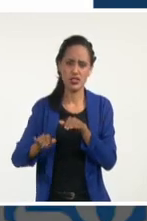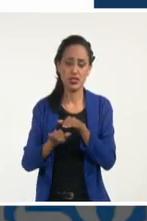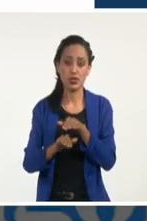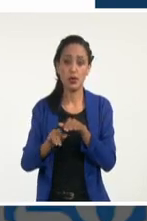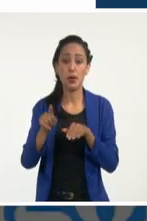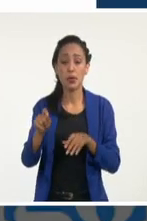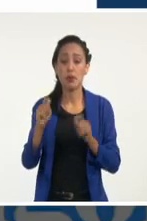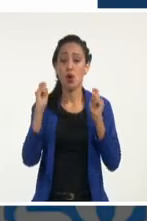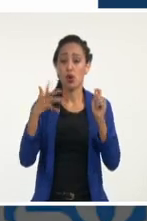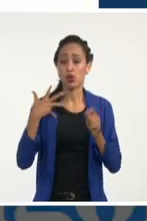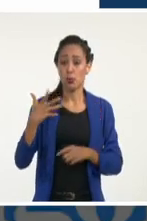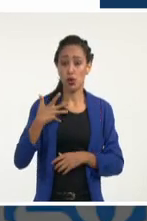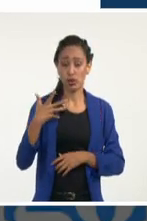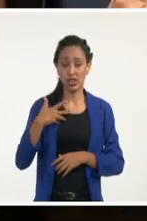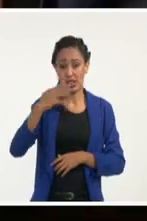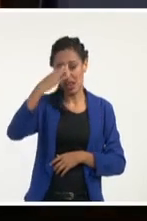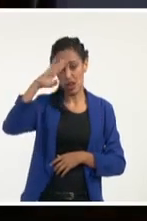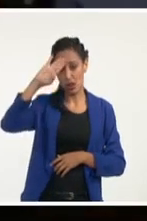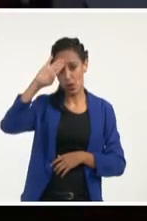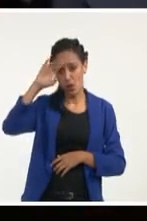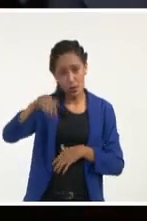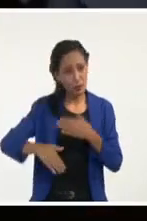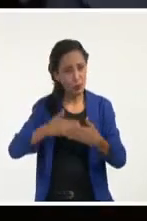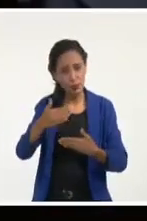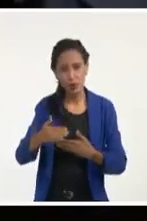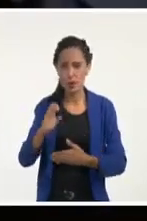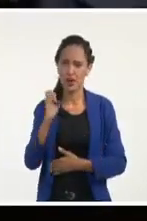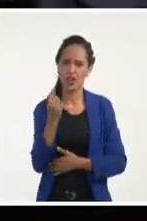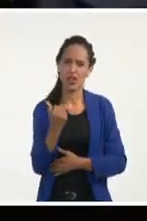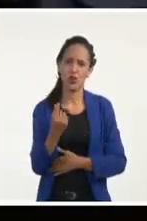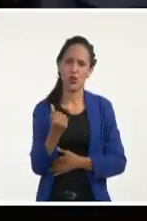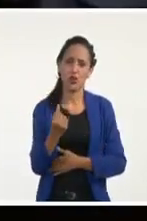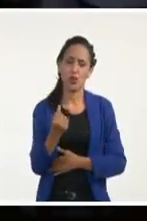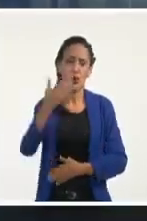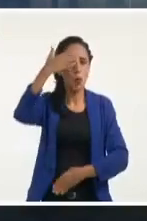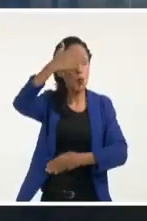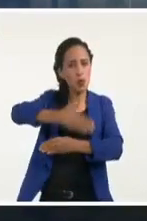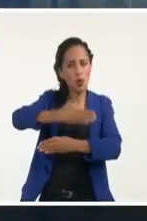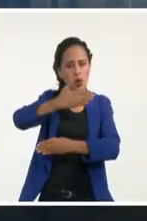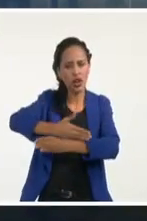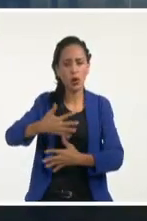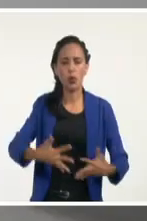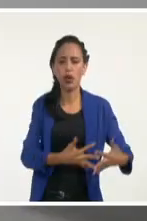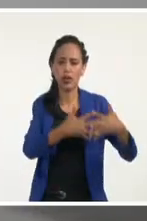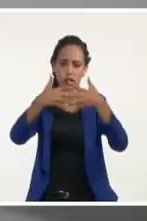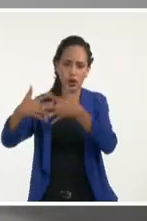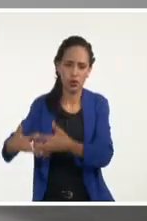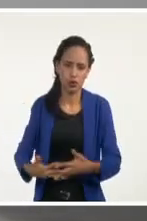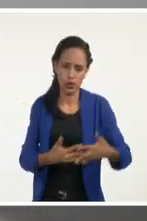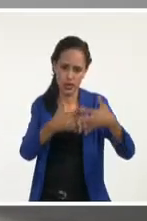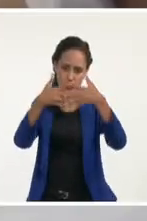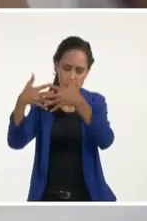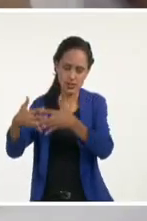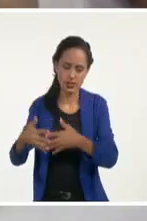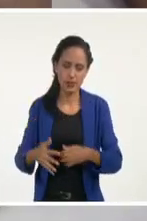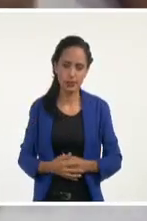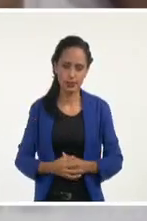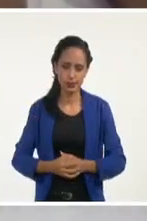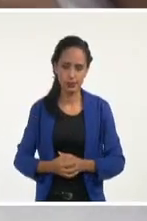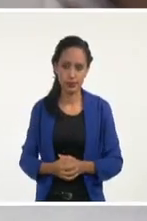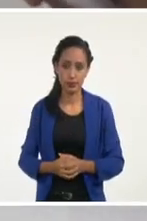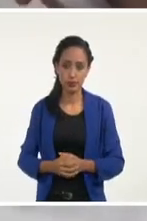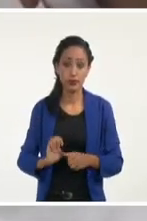protestas en Cuba en medio de una profunda crisis económica. El bloqueo estadounidense en curso. Democracy Now!